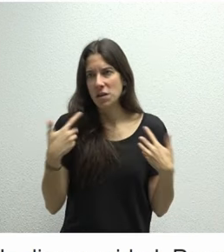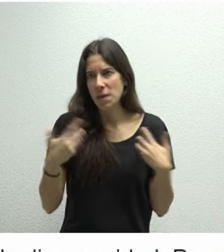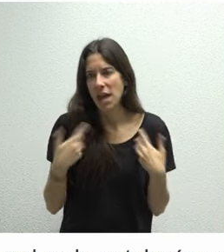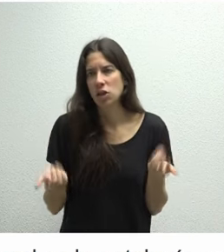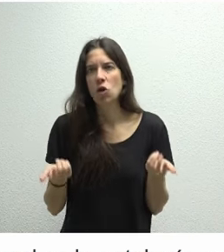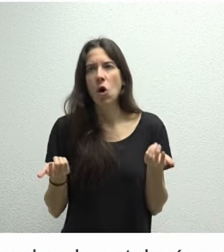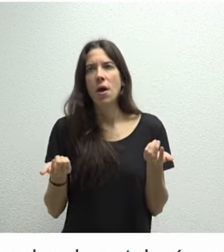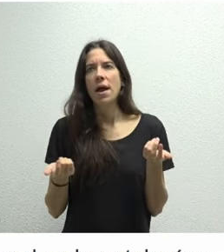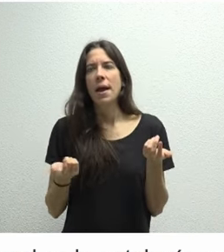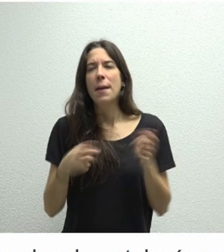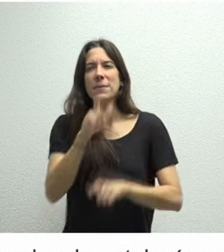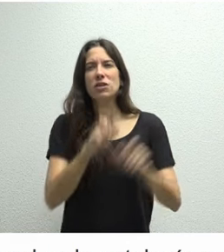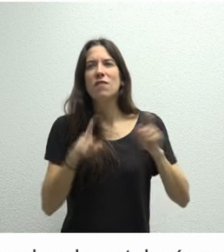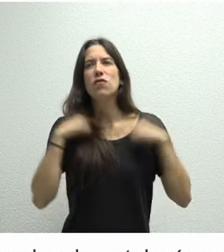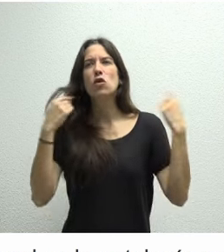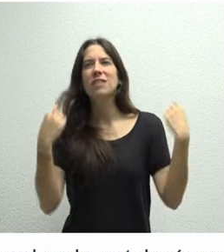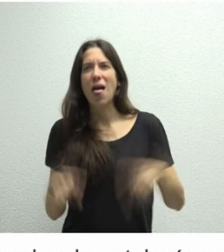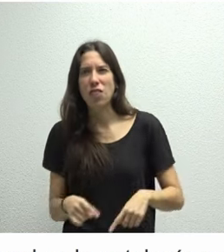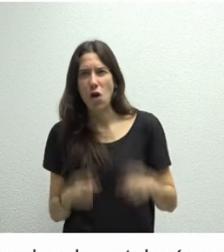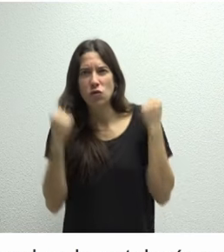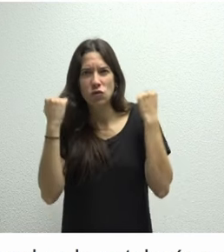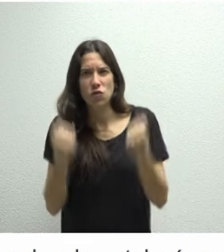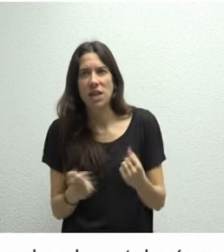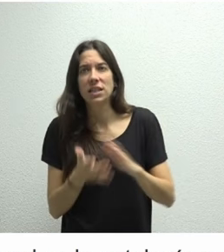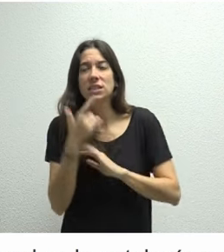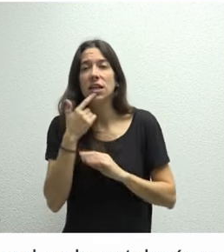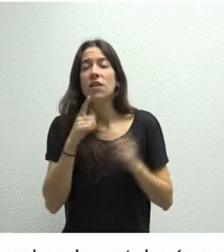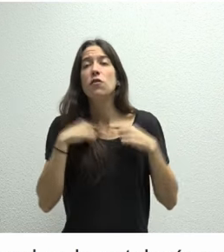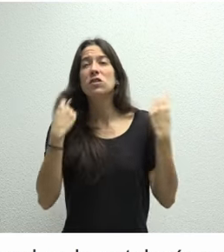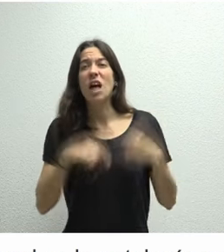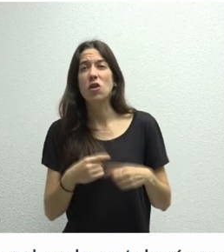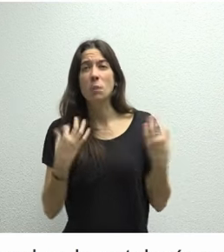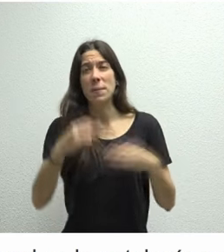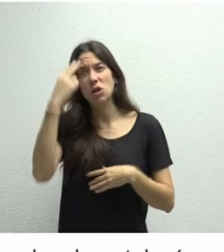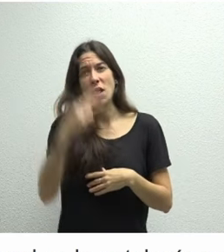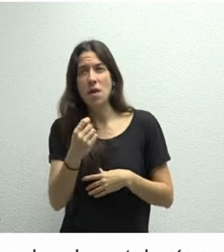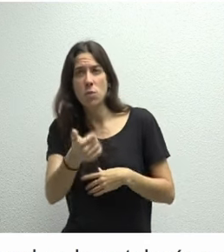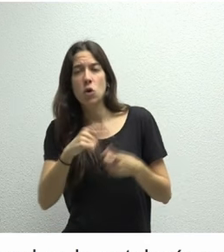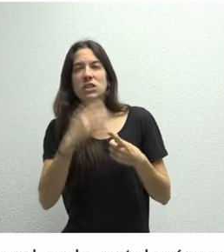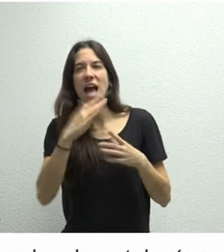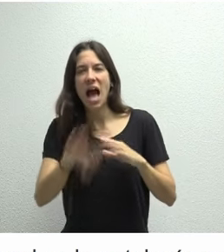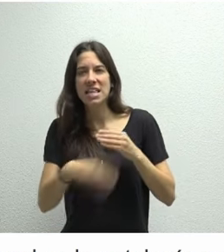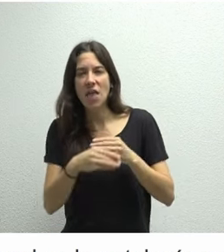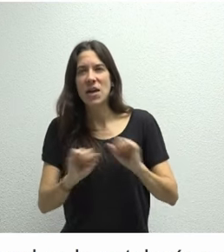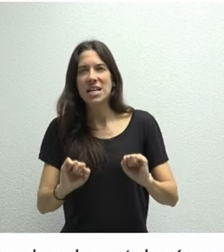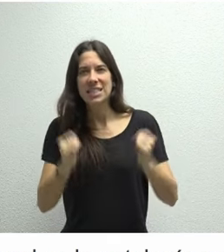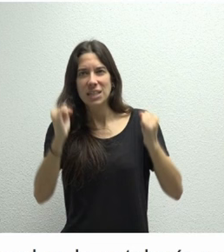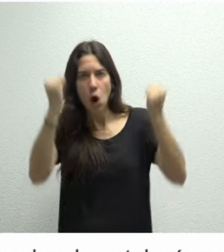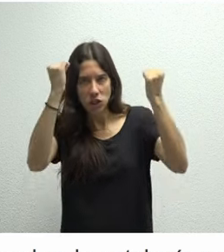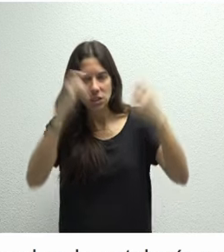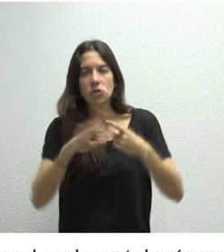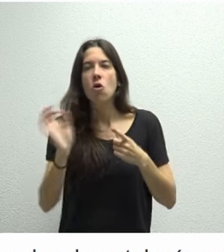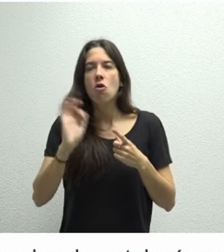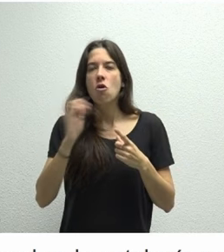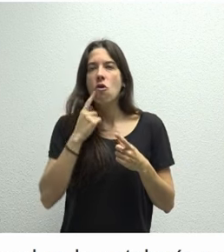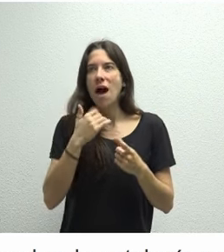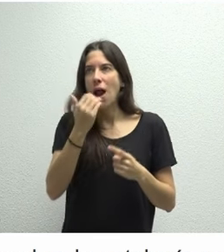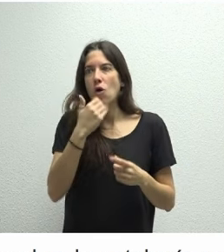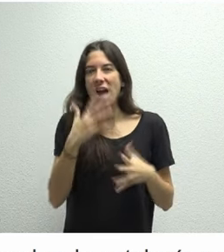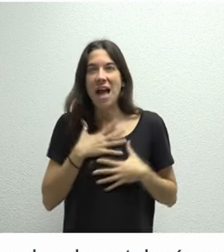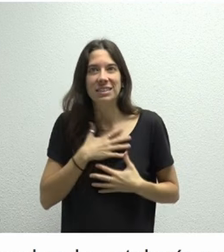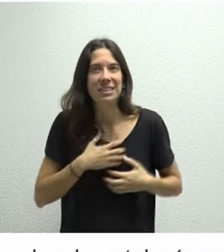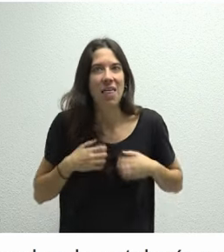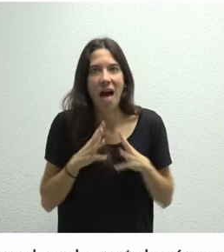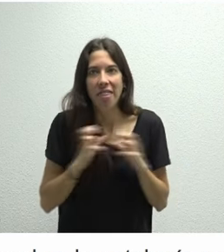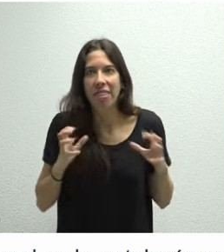tienen baja tolerancia a la frustración si además añadimos una psicosis o añadimos una clínica de ansiedad o cuadros depresivos va a haber